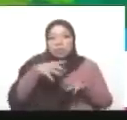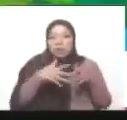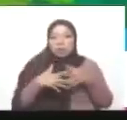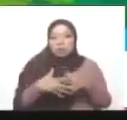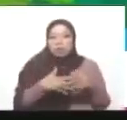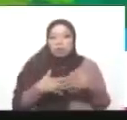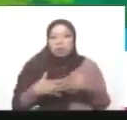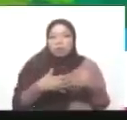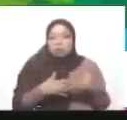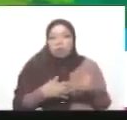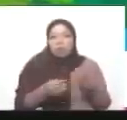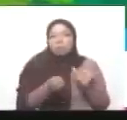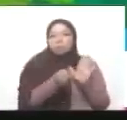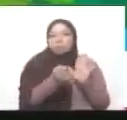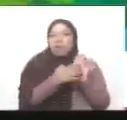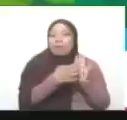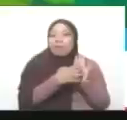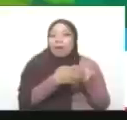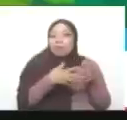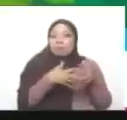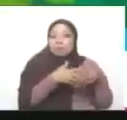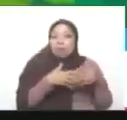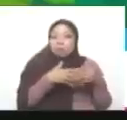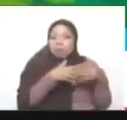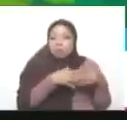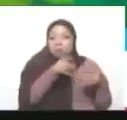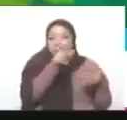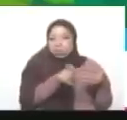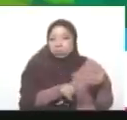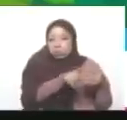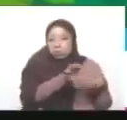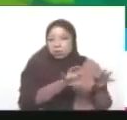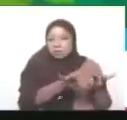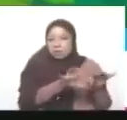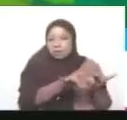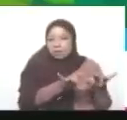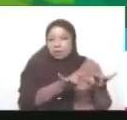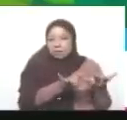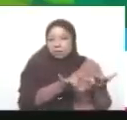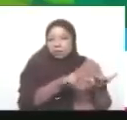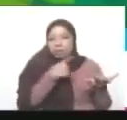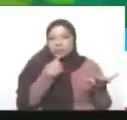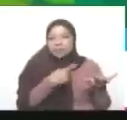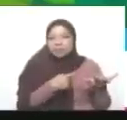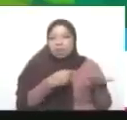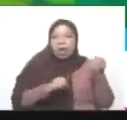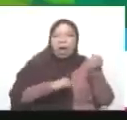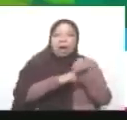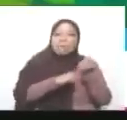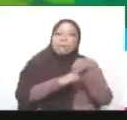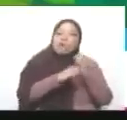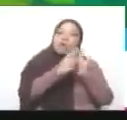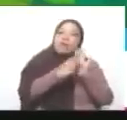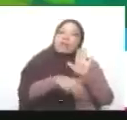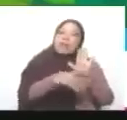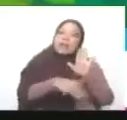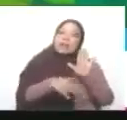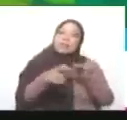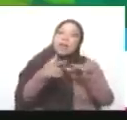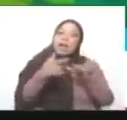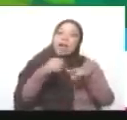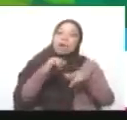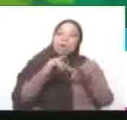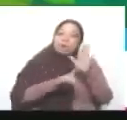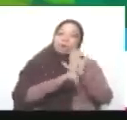gobierno de Estados Unidos y escribe el gobierno de Estados Unidos apoya el derecho soberano de Guyana